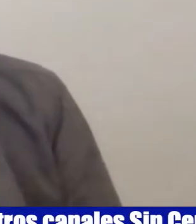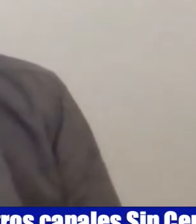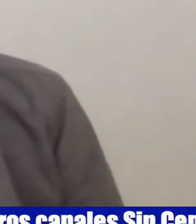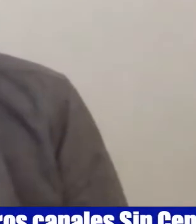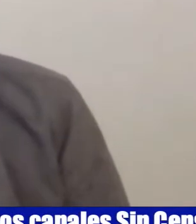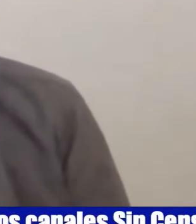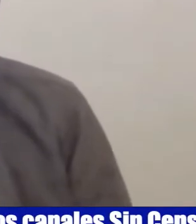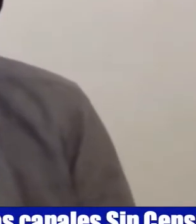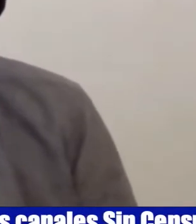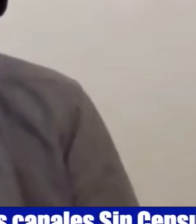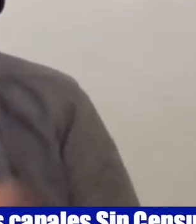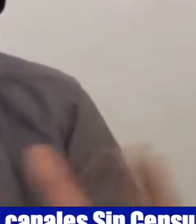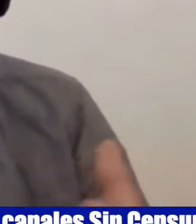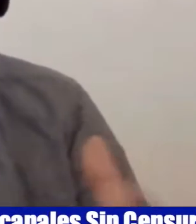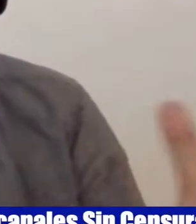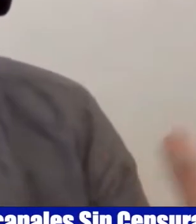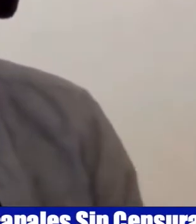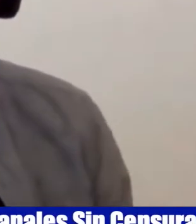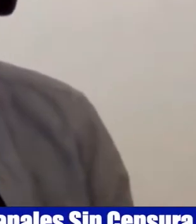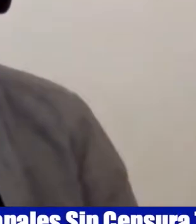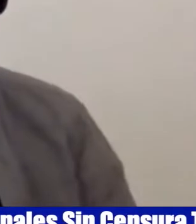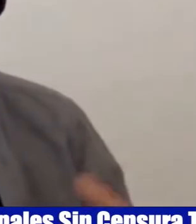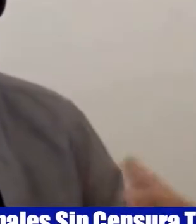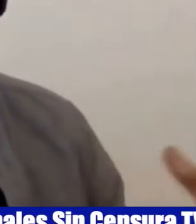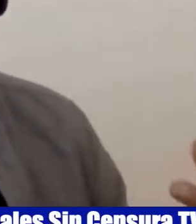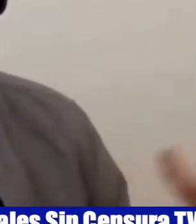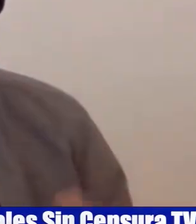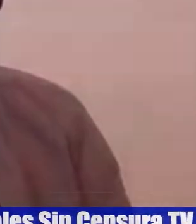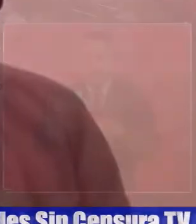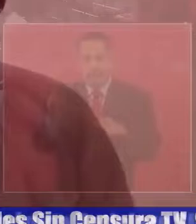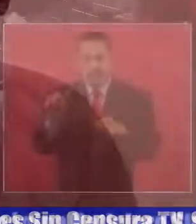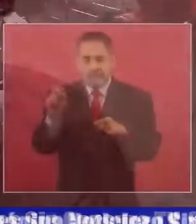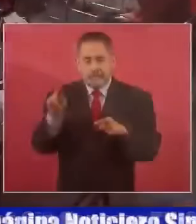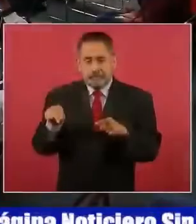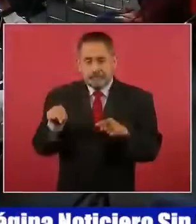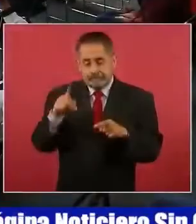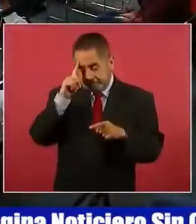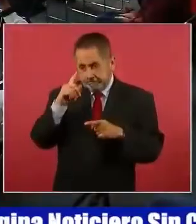Estas se cancelaron, vimos varias imágenes, algunos